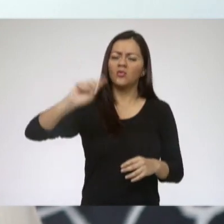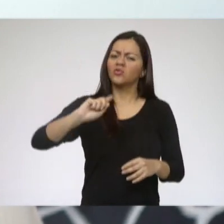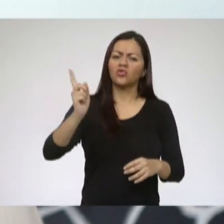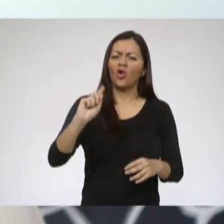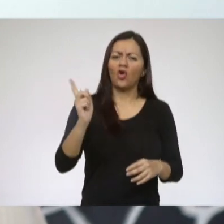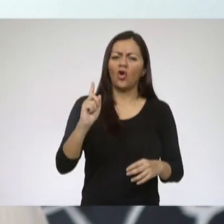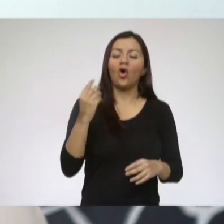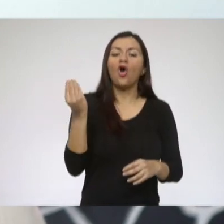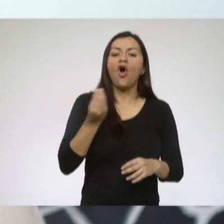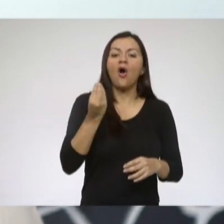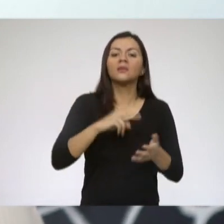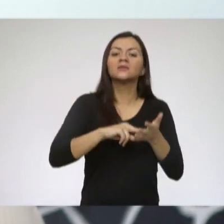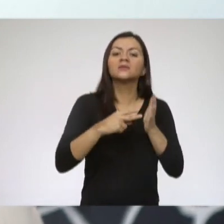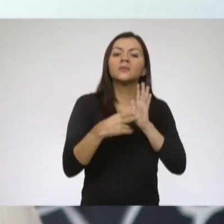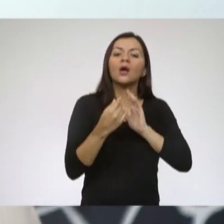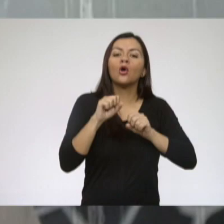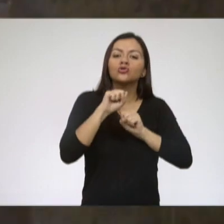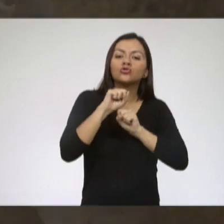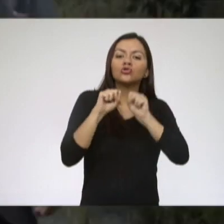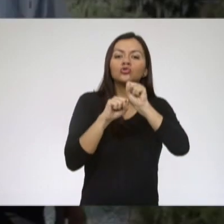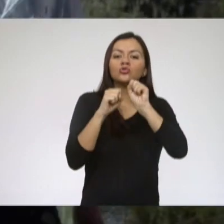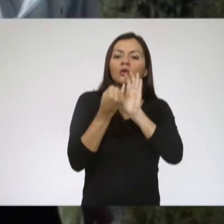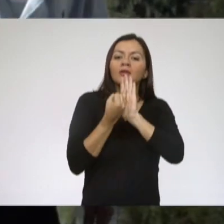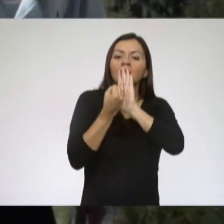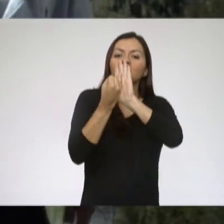que están reaccionando ante muchas cosas.